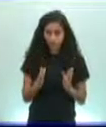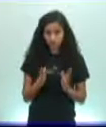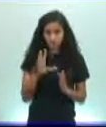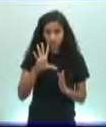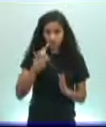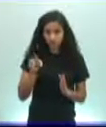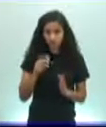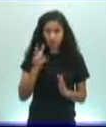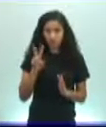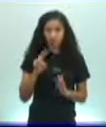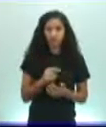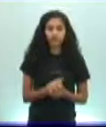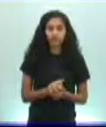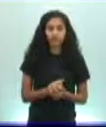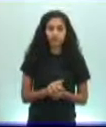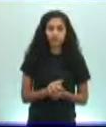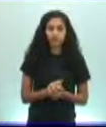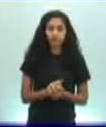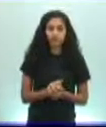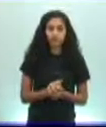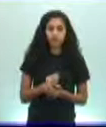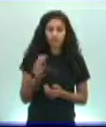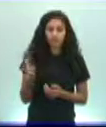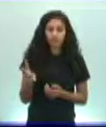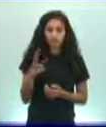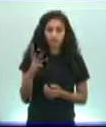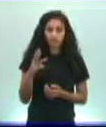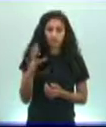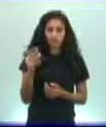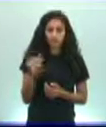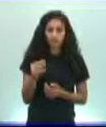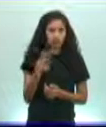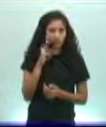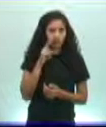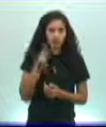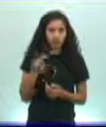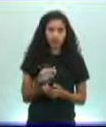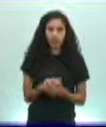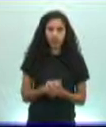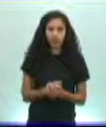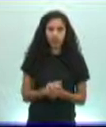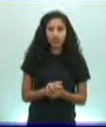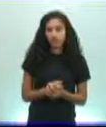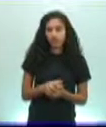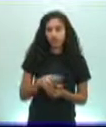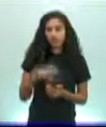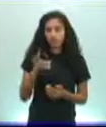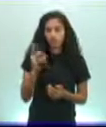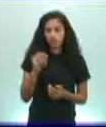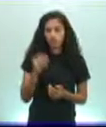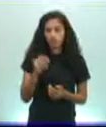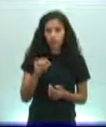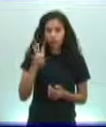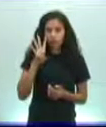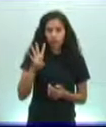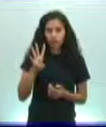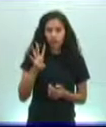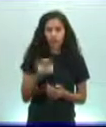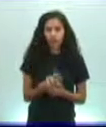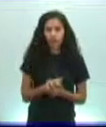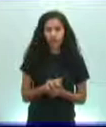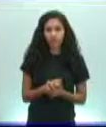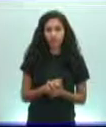5,2. Y el tercer valor que estamos hallando sería el de las centésimas, que es 4,